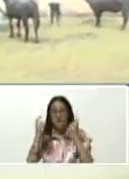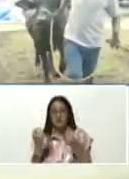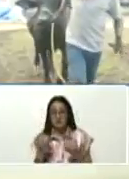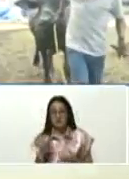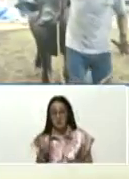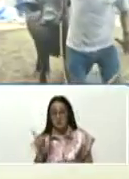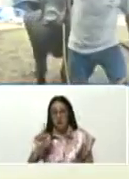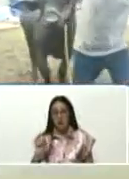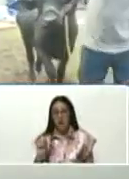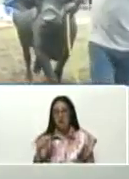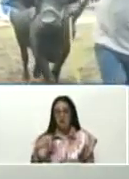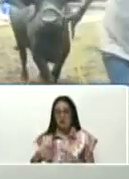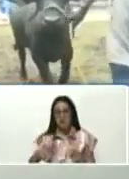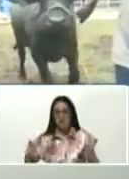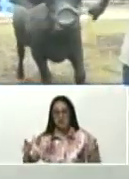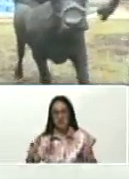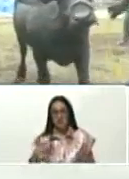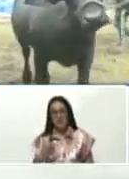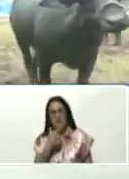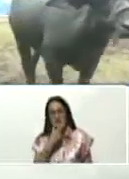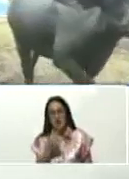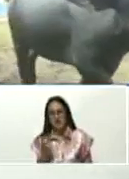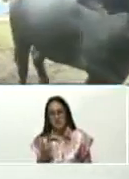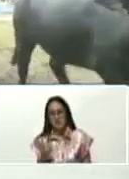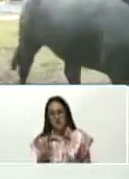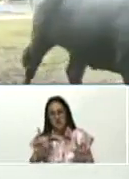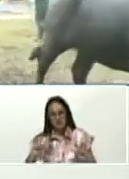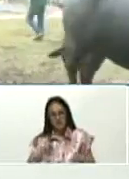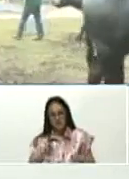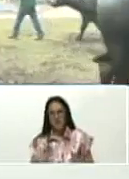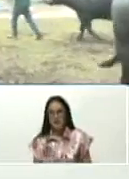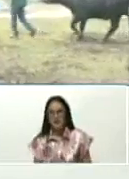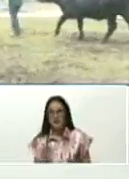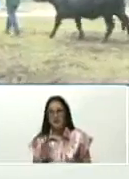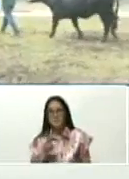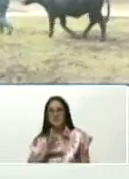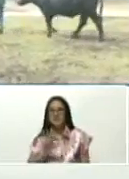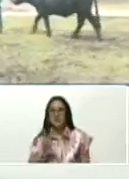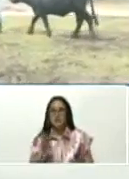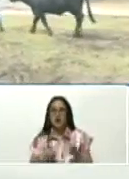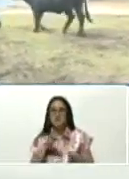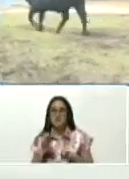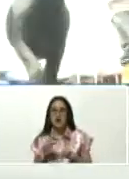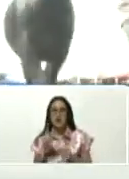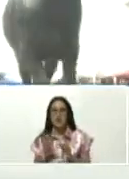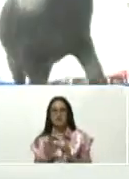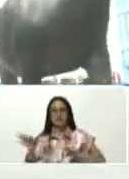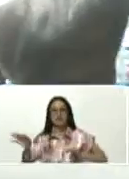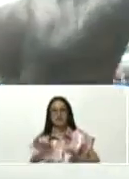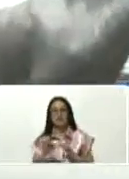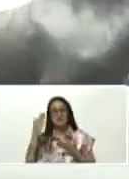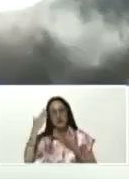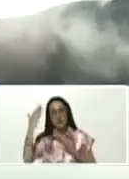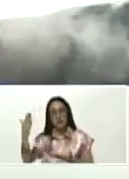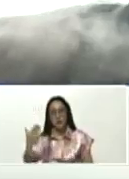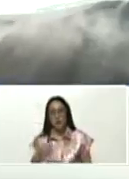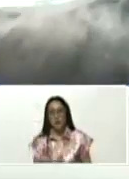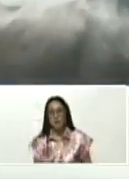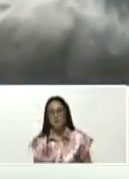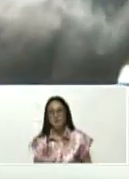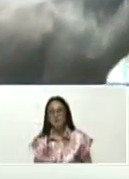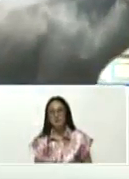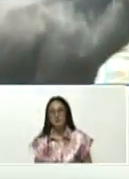rentabilidad, prolificidad y productividad a bajo costo, teniendo un promedio de 25 animales por hectárea. Un saludo, presidente, y como